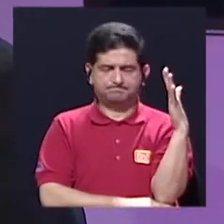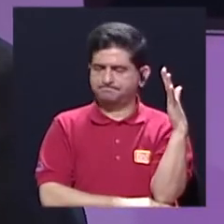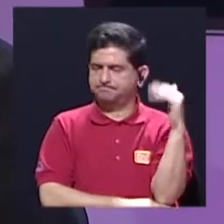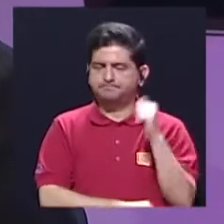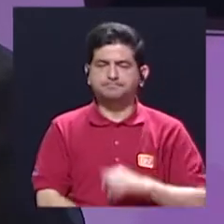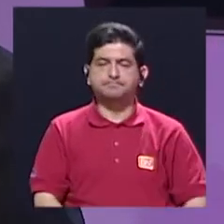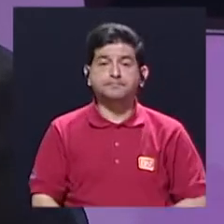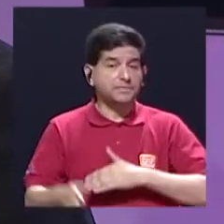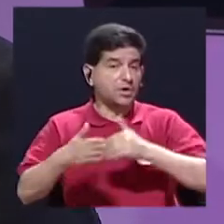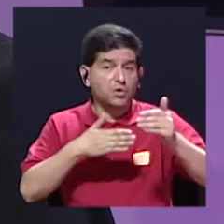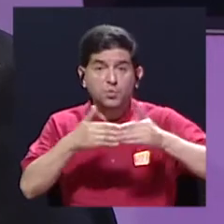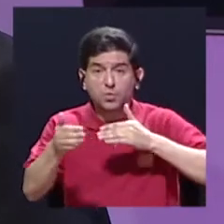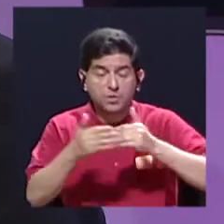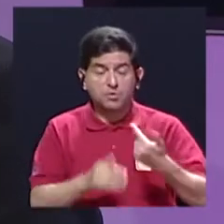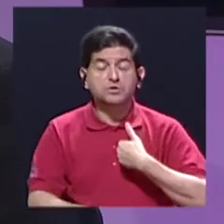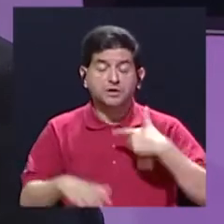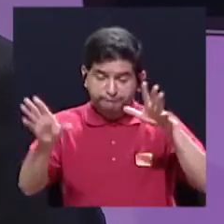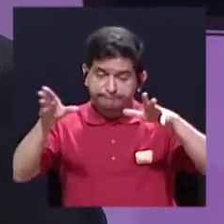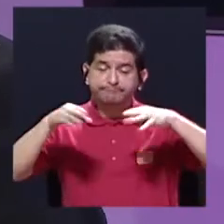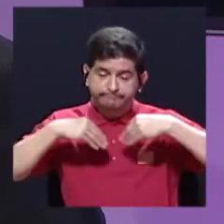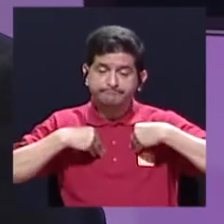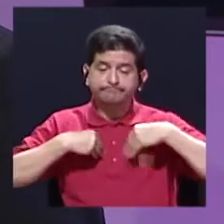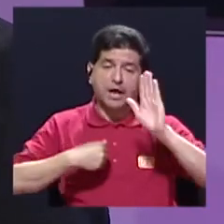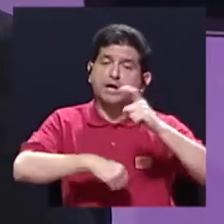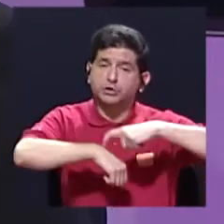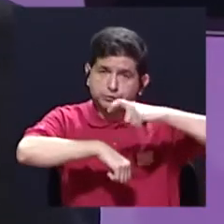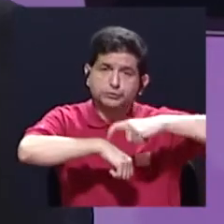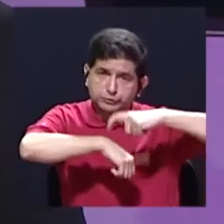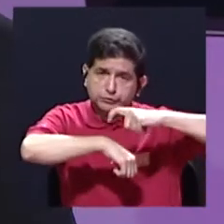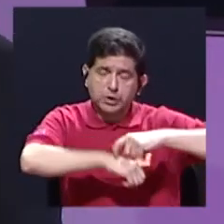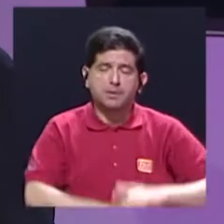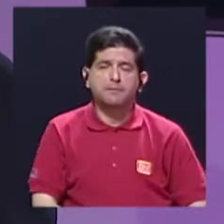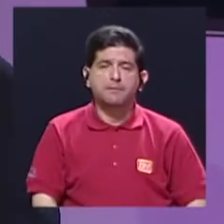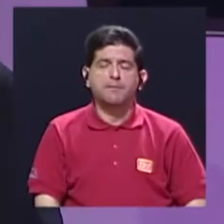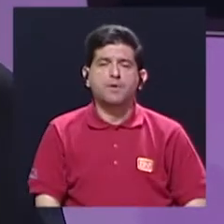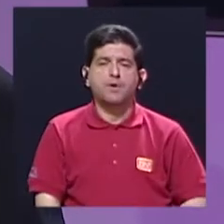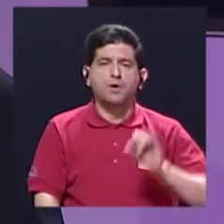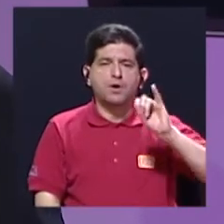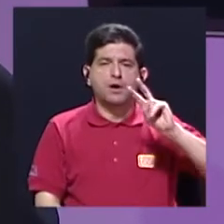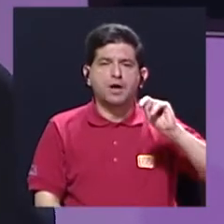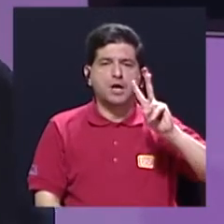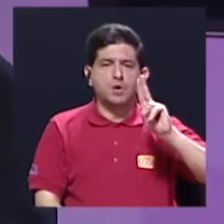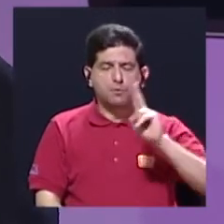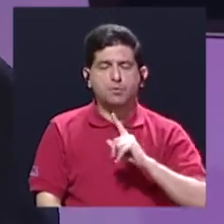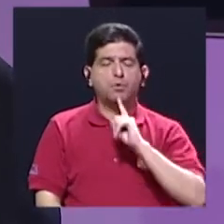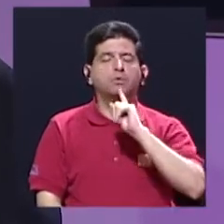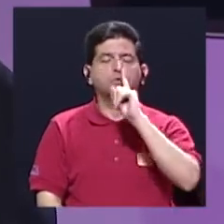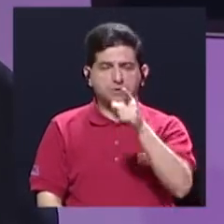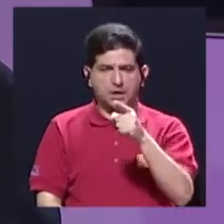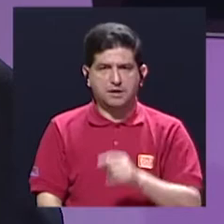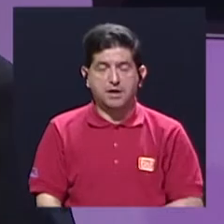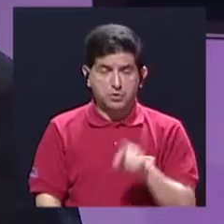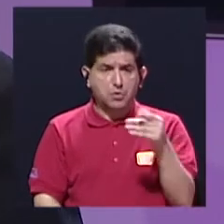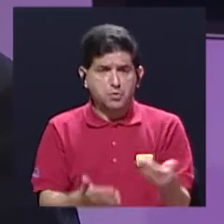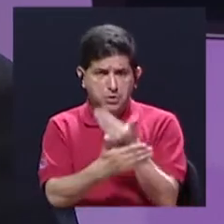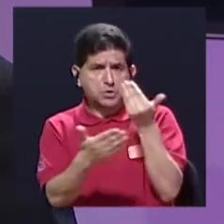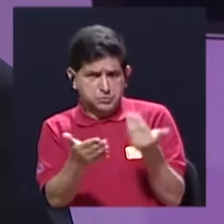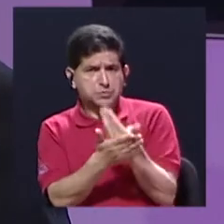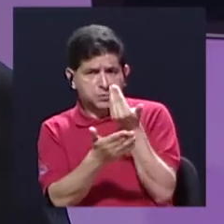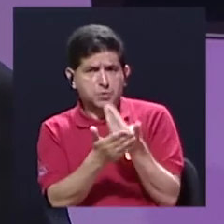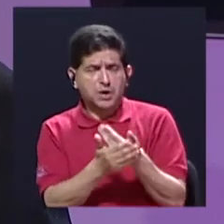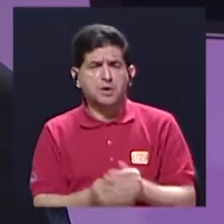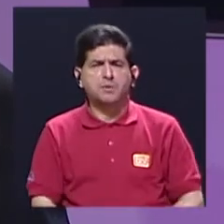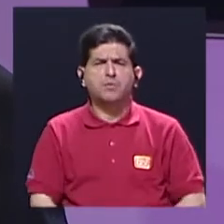tanto, a pesar de que debo admitir que en su momento el INBU se pronunció, eso es muy reciente,